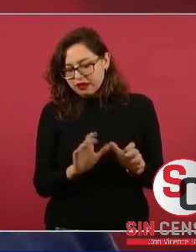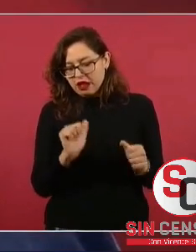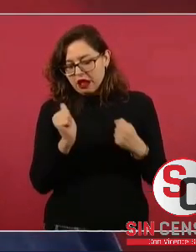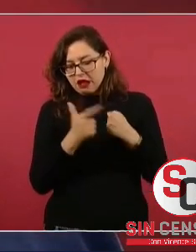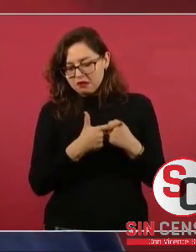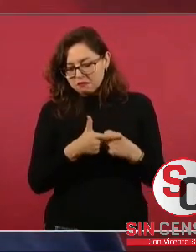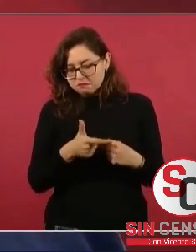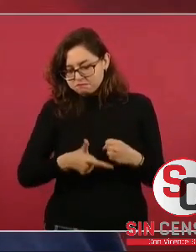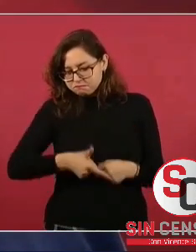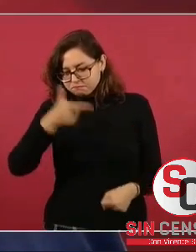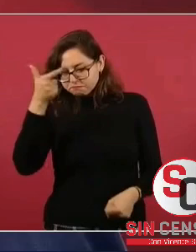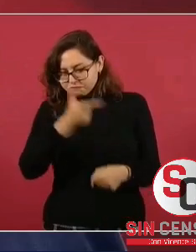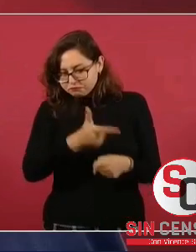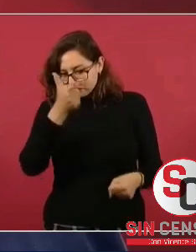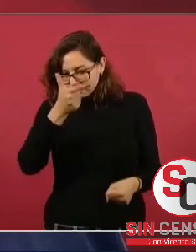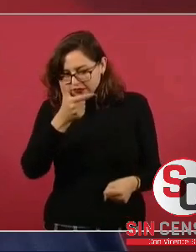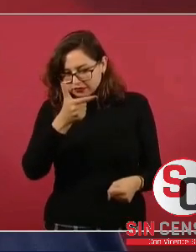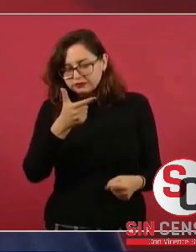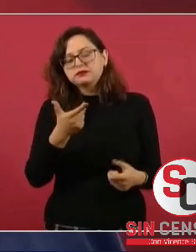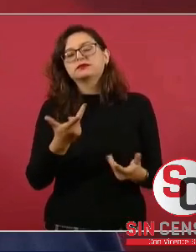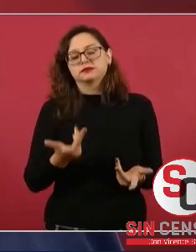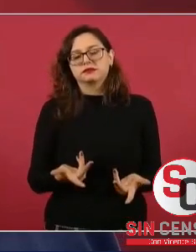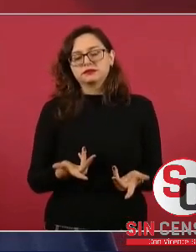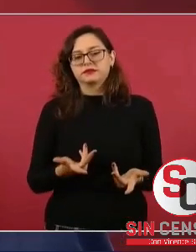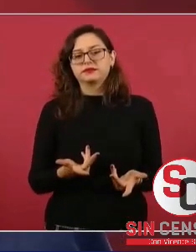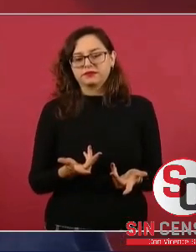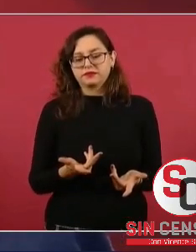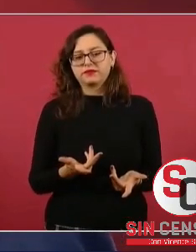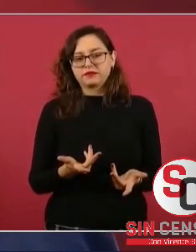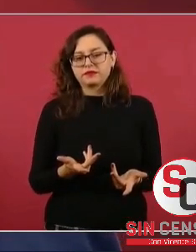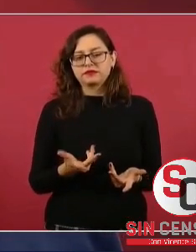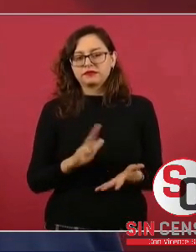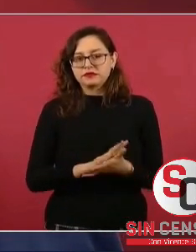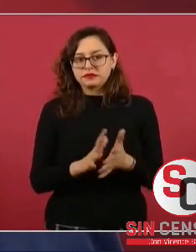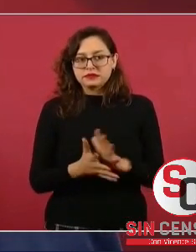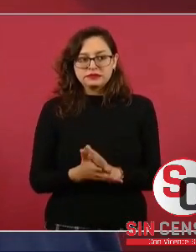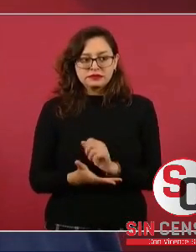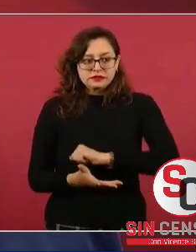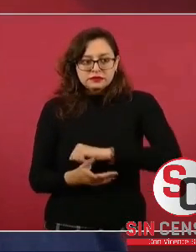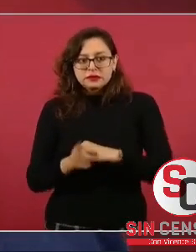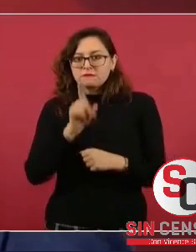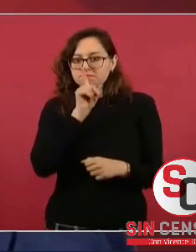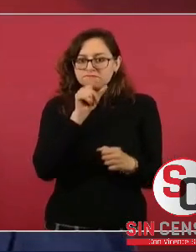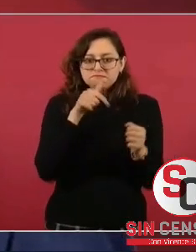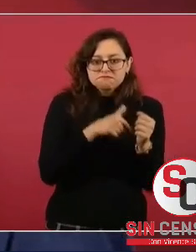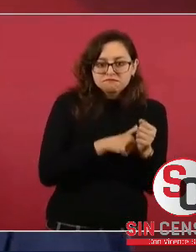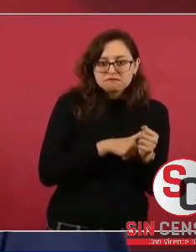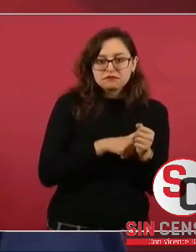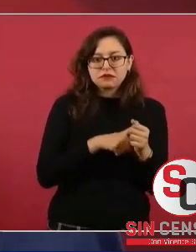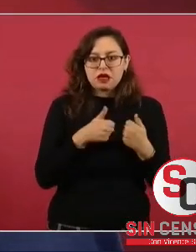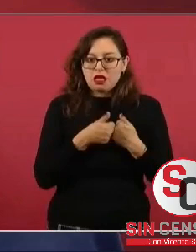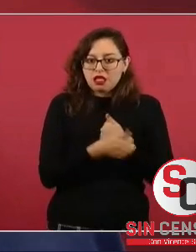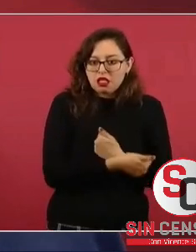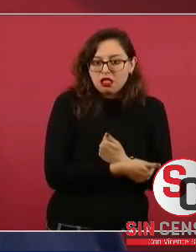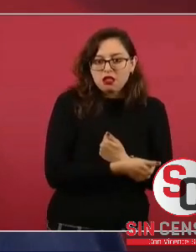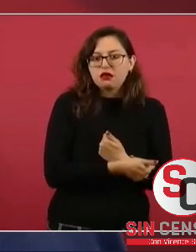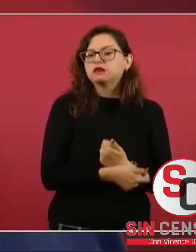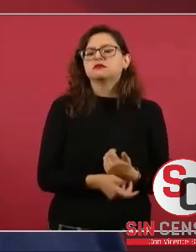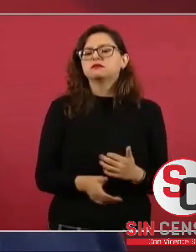la verdad de los hechos, que hay influyentismo, que se quieran tapar